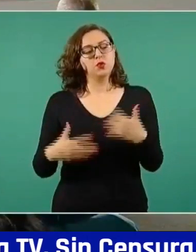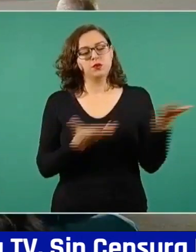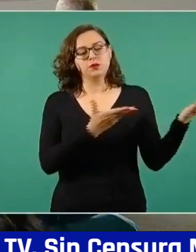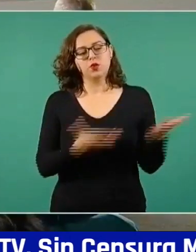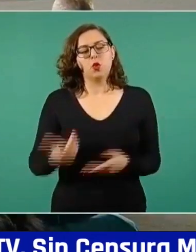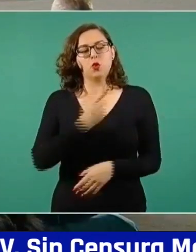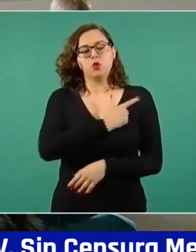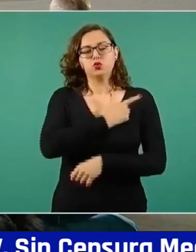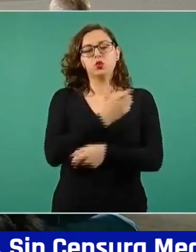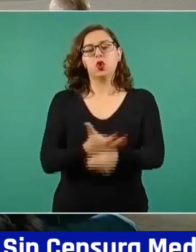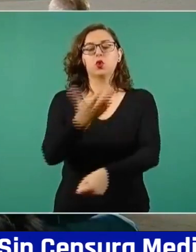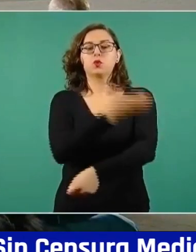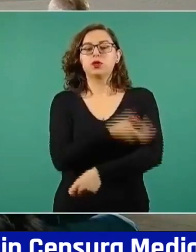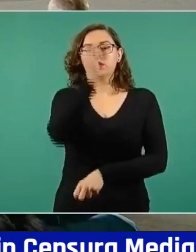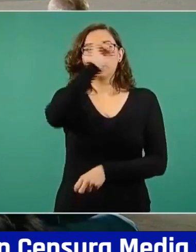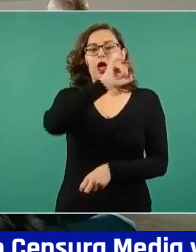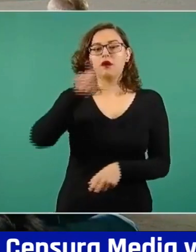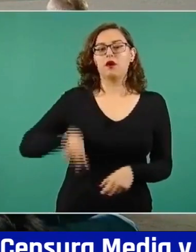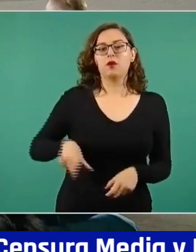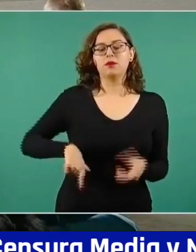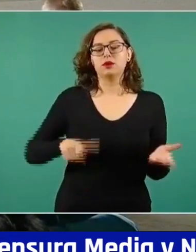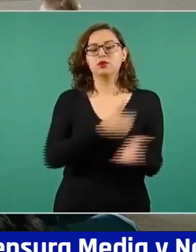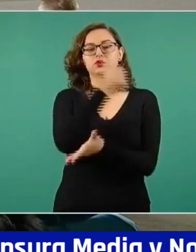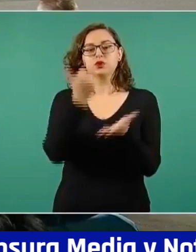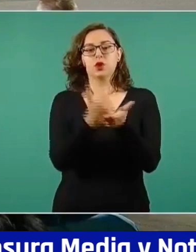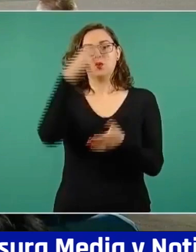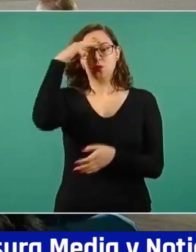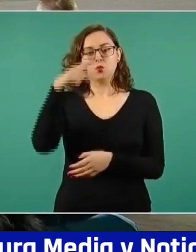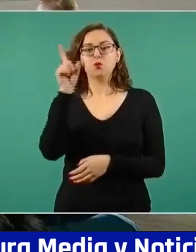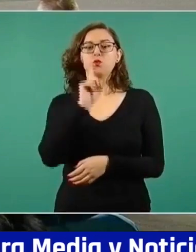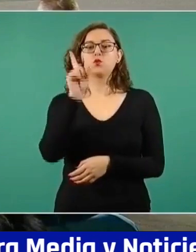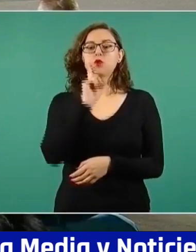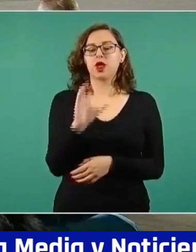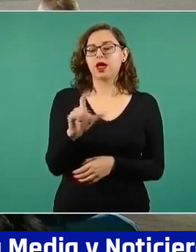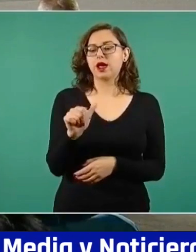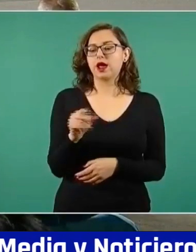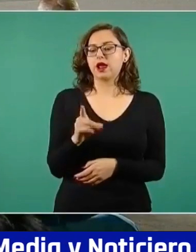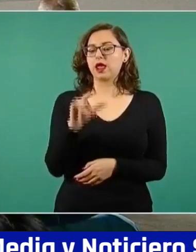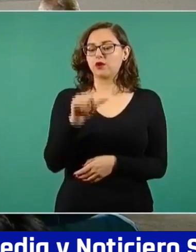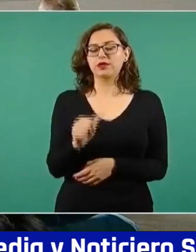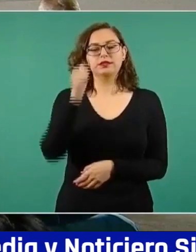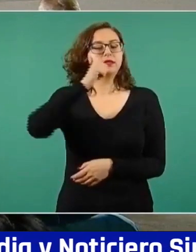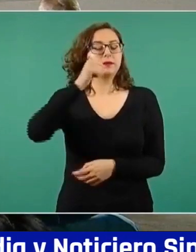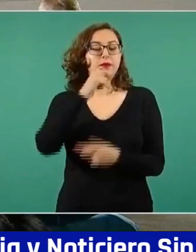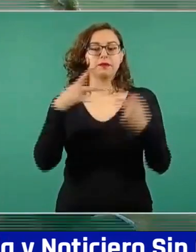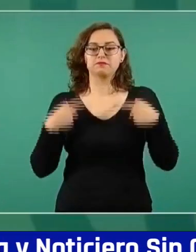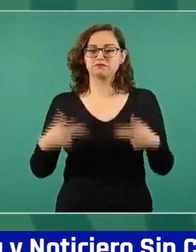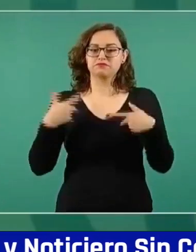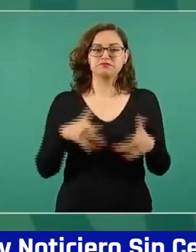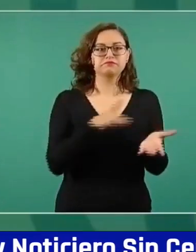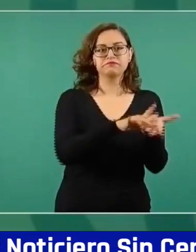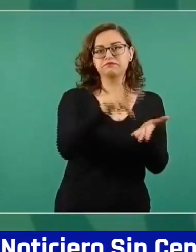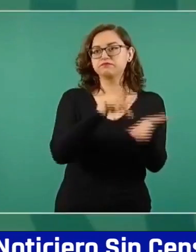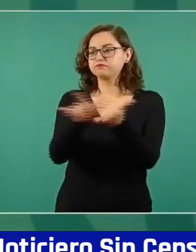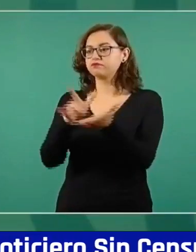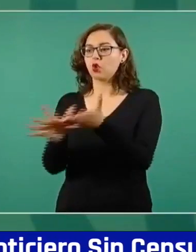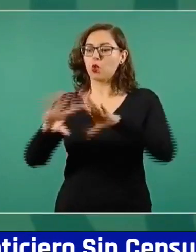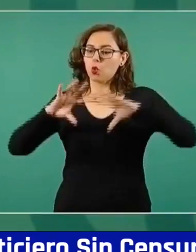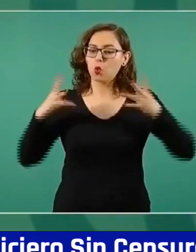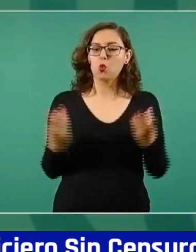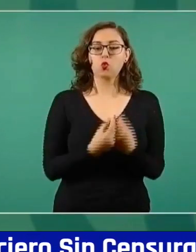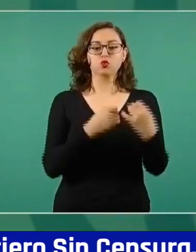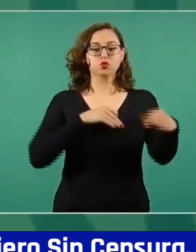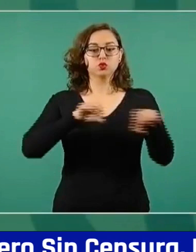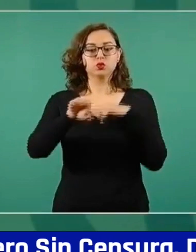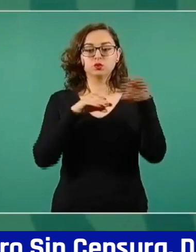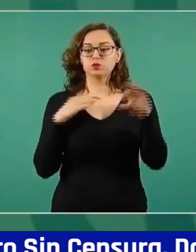gobierno de la Ciudad de México, Claudia Sheinbaum, siempre comprometida con las causas sociales para que juntos seamos más eficientes y